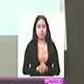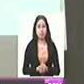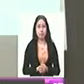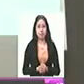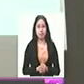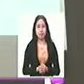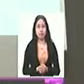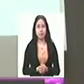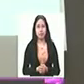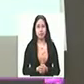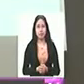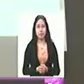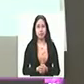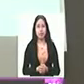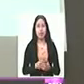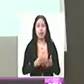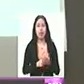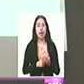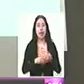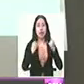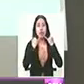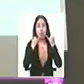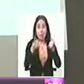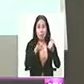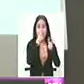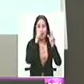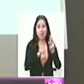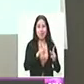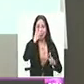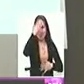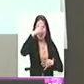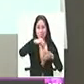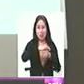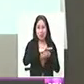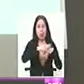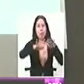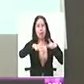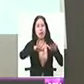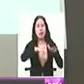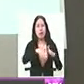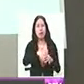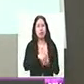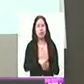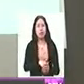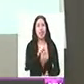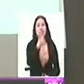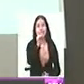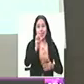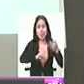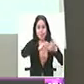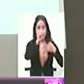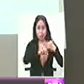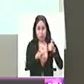pinta, el reporte del primer caso alrededor del 14, entre el 10 de marzo se reportó